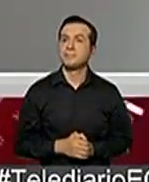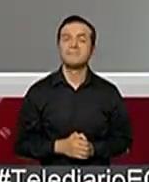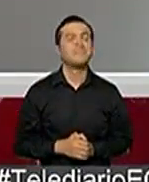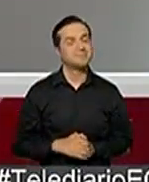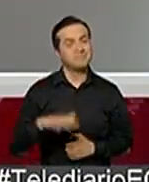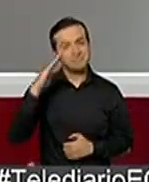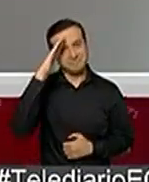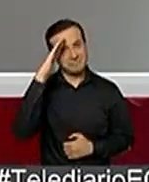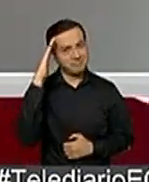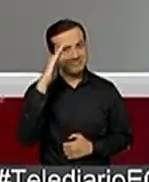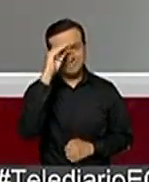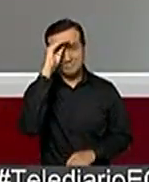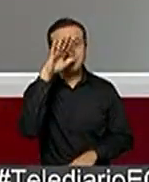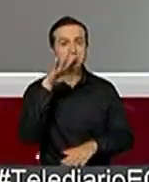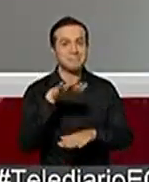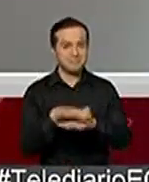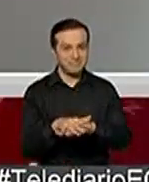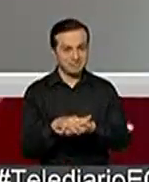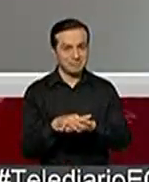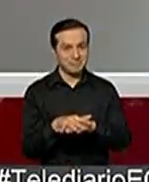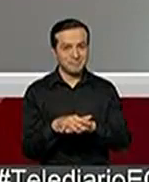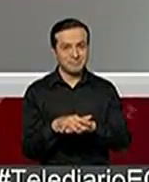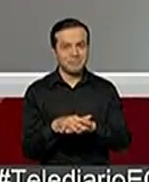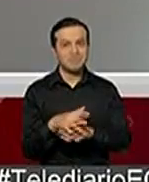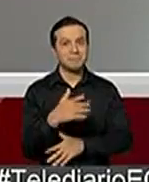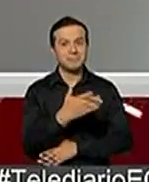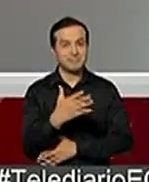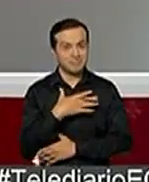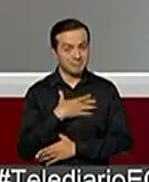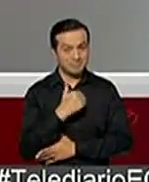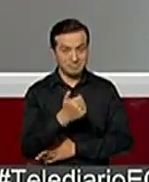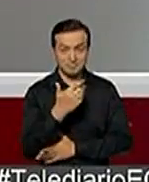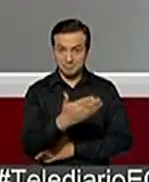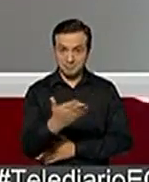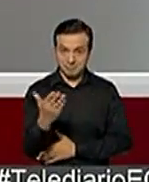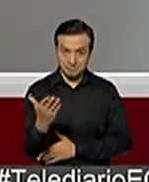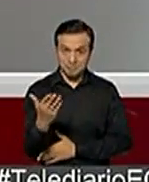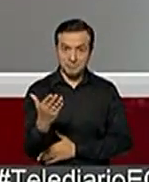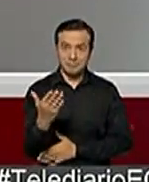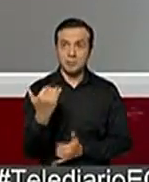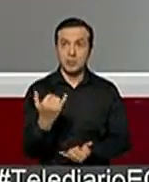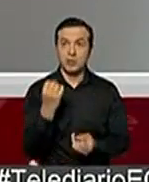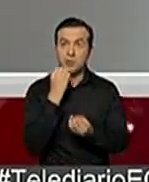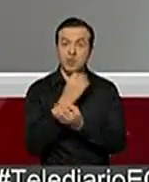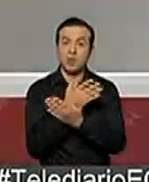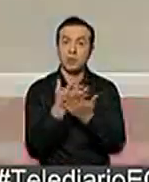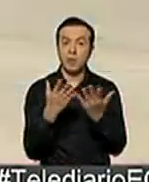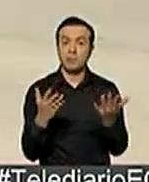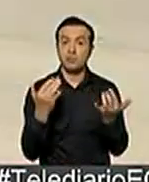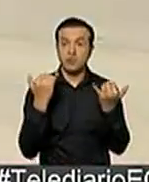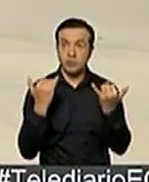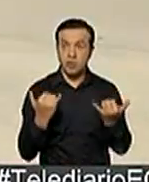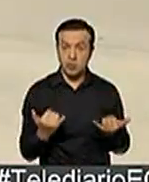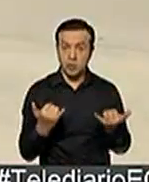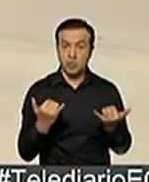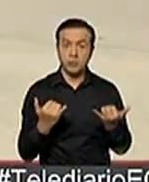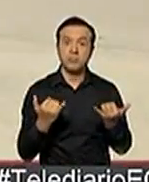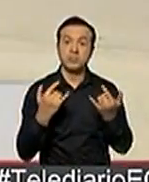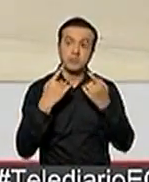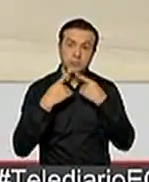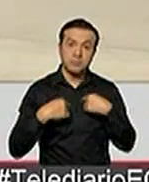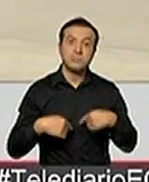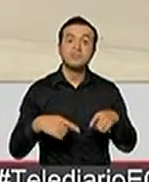Hola, ¿qué tal, Sofía? Muy buenas tardes, Carla. ¿Cómo se encuentran ustedes allí en estudios? Pues les contamos que en estos momentos levantamos esta